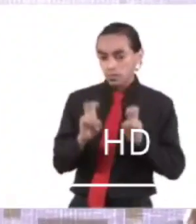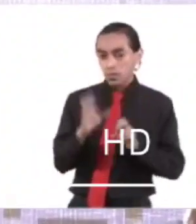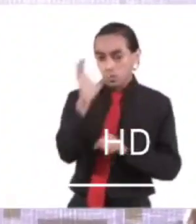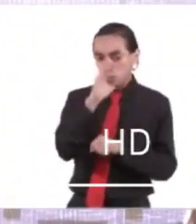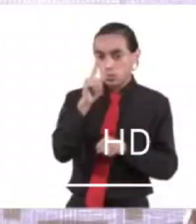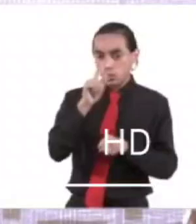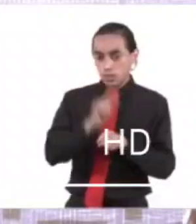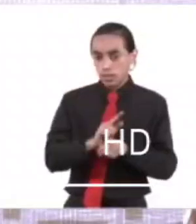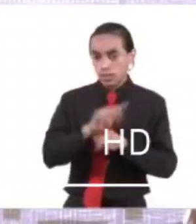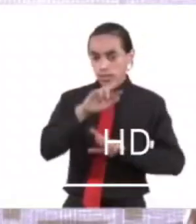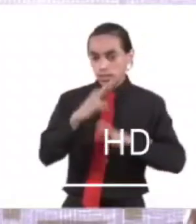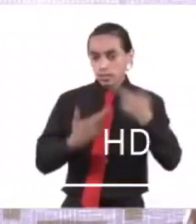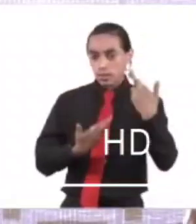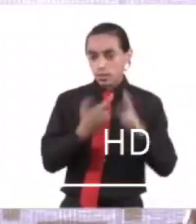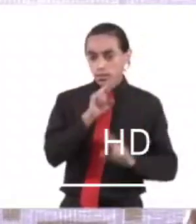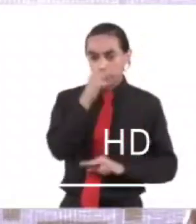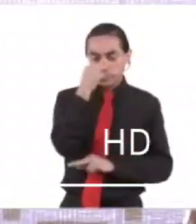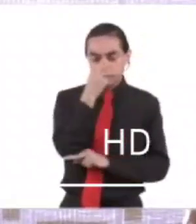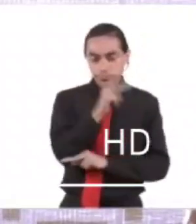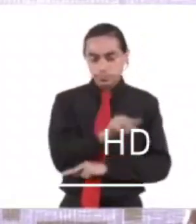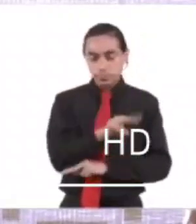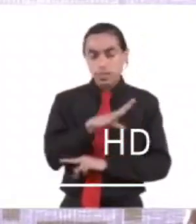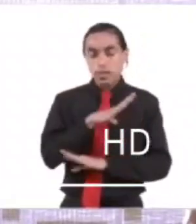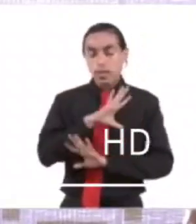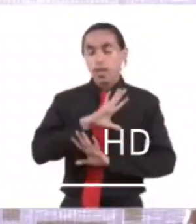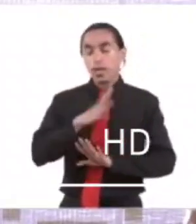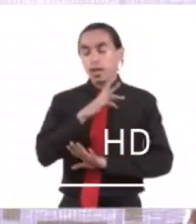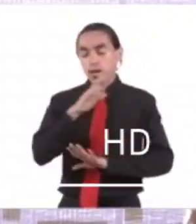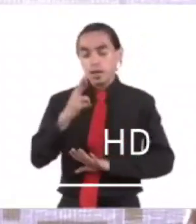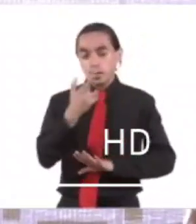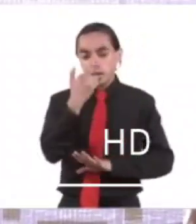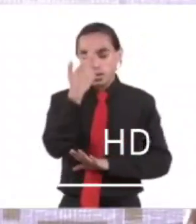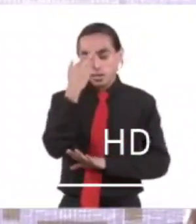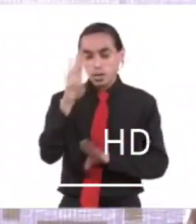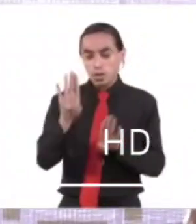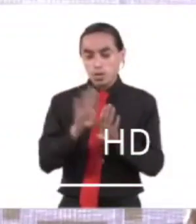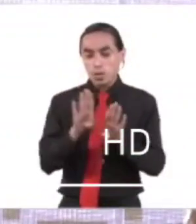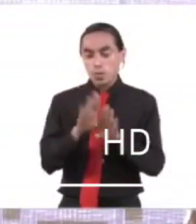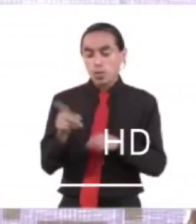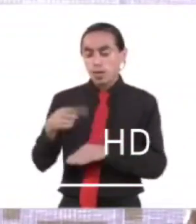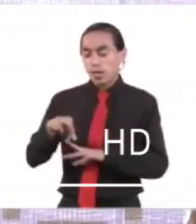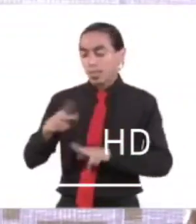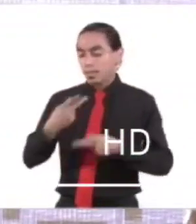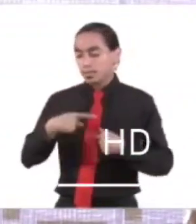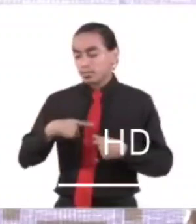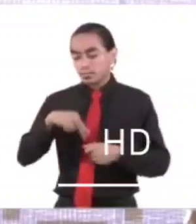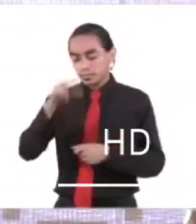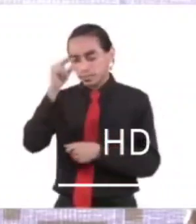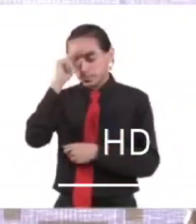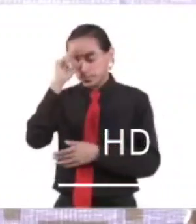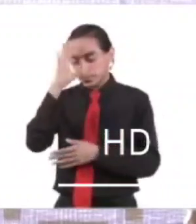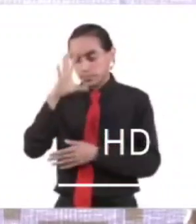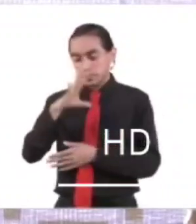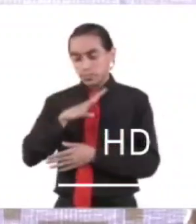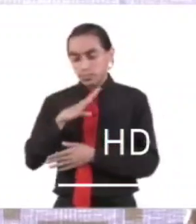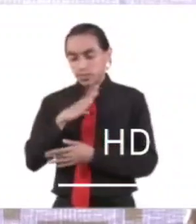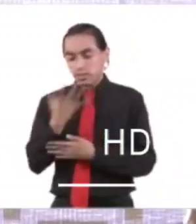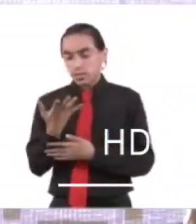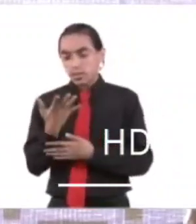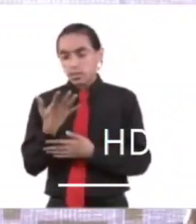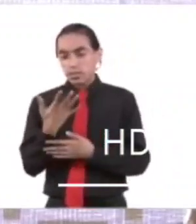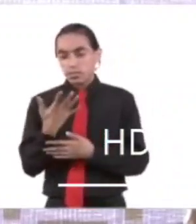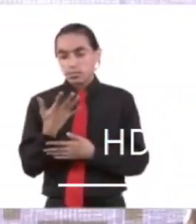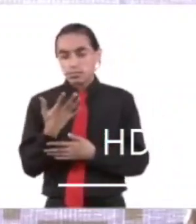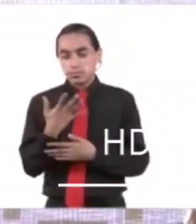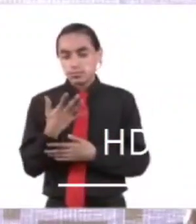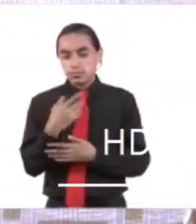Mexicana y nos recordó cómo los intelectuales conservadores reaccionaban con asco